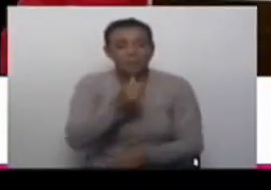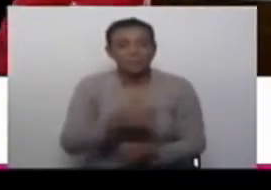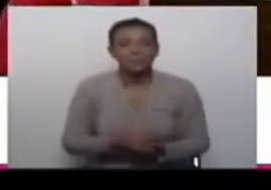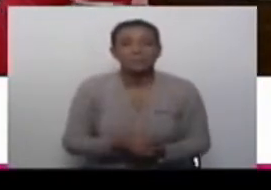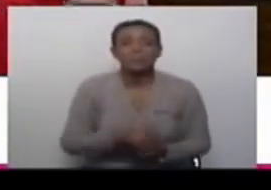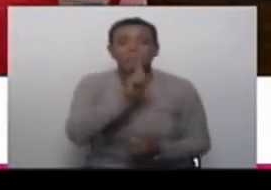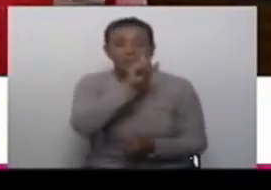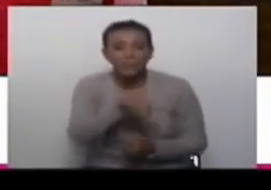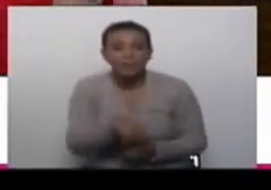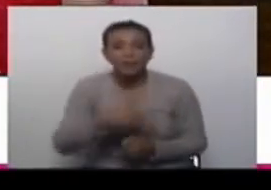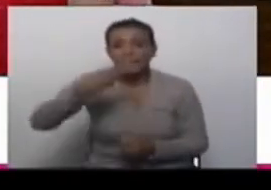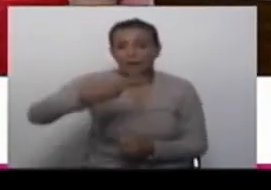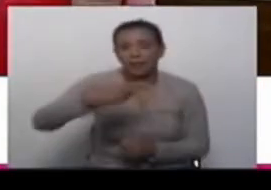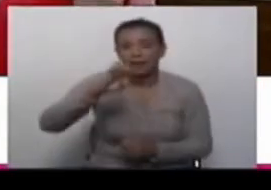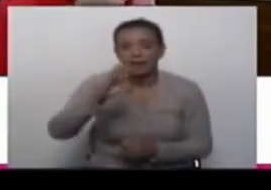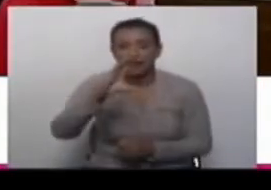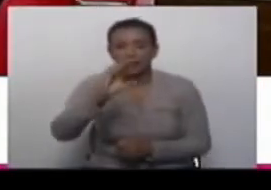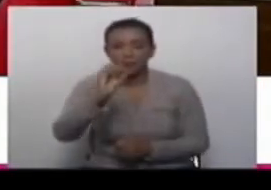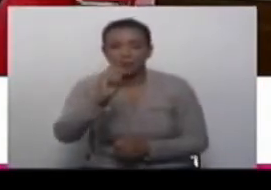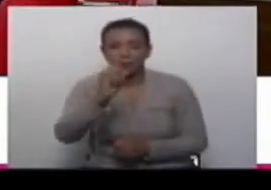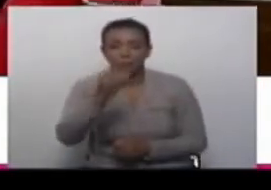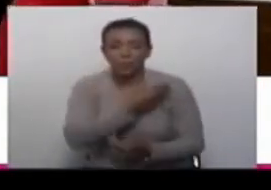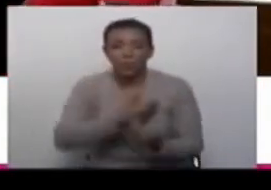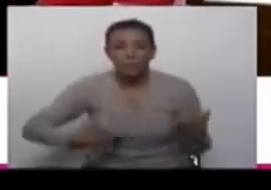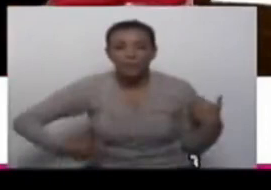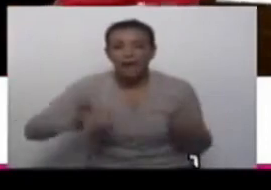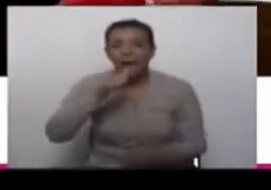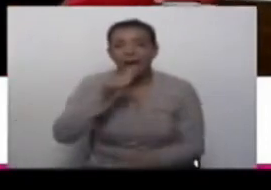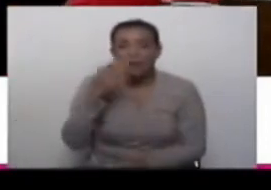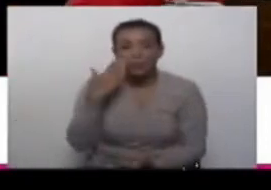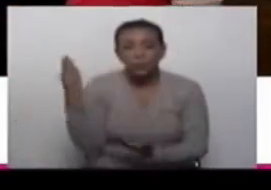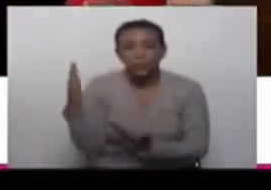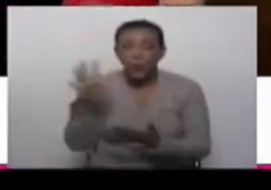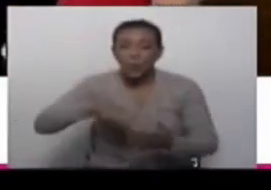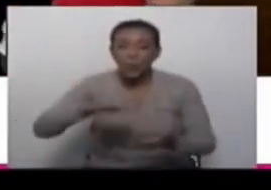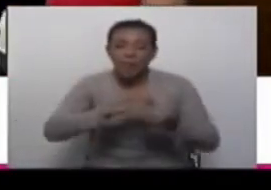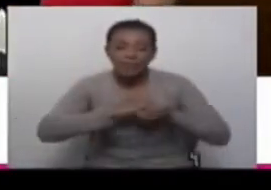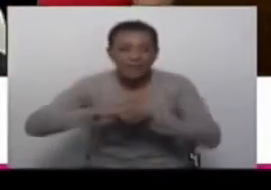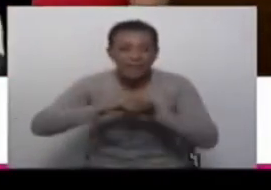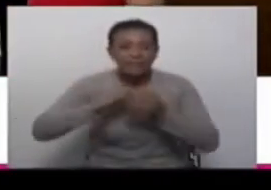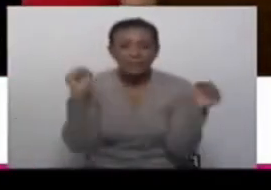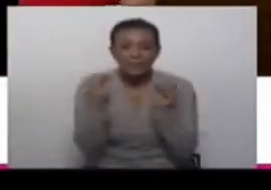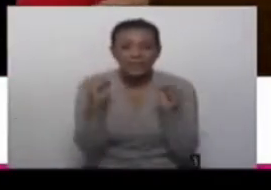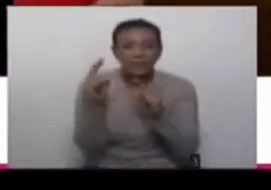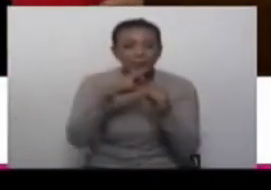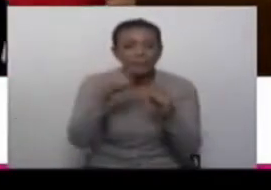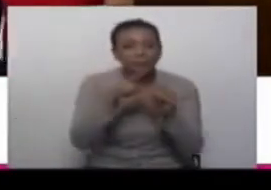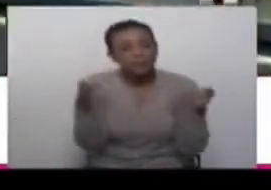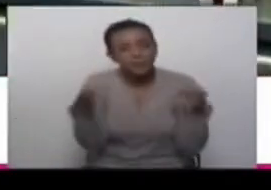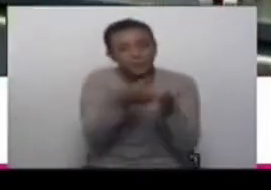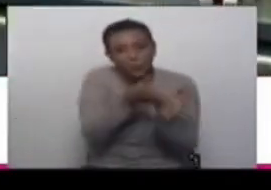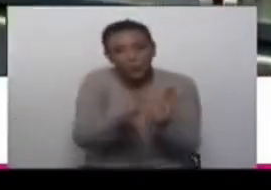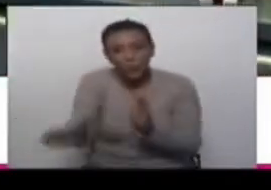Torres! Y también está Héctor Araujo, joven presidente de Hidroandes. ¿Dónde está Araujo? ¡Que pase